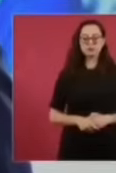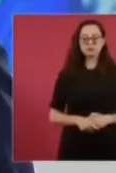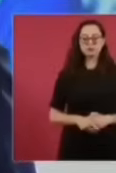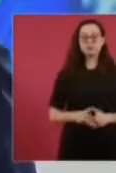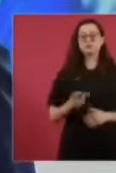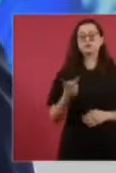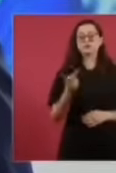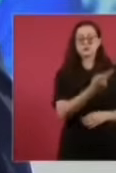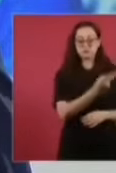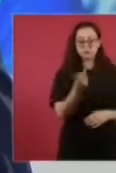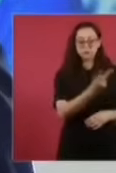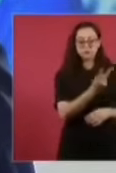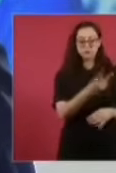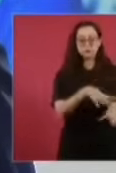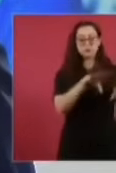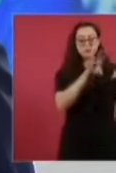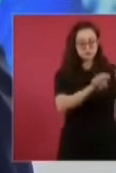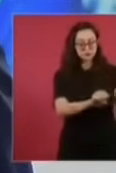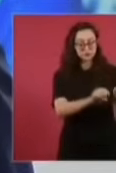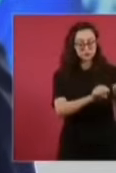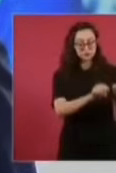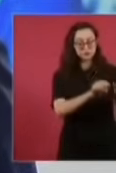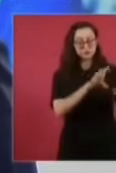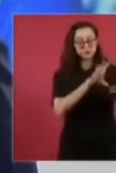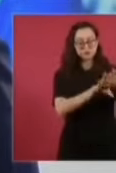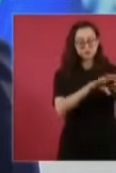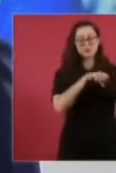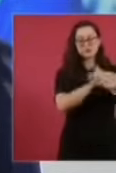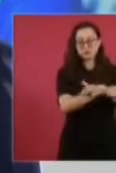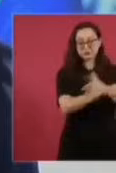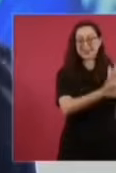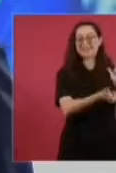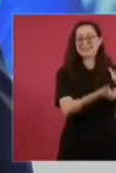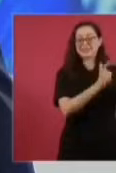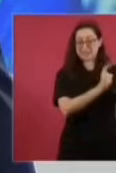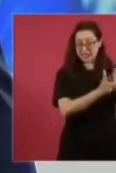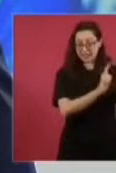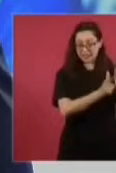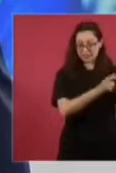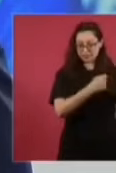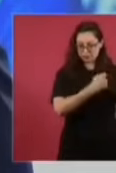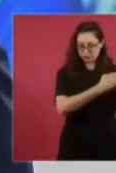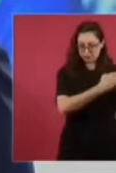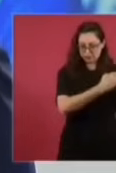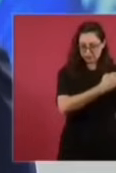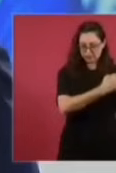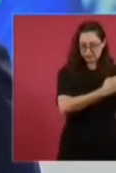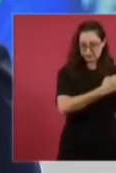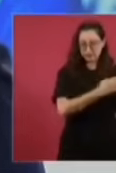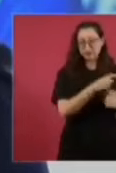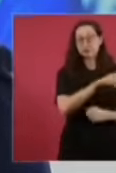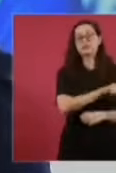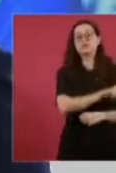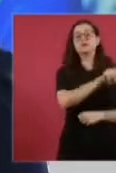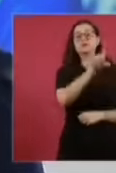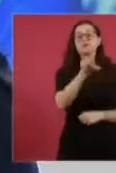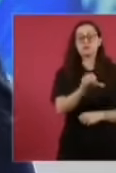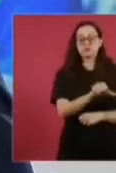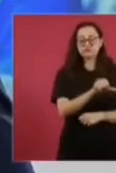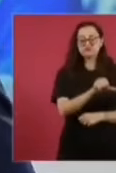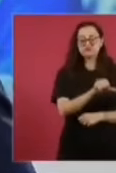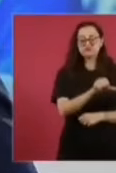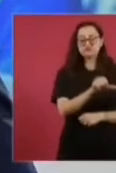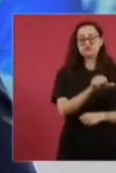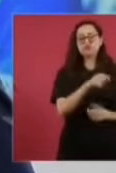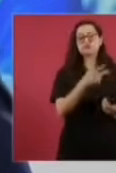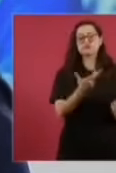bajo custodia en El Paso, Texas, y más tarde pues se recibieron las imágenes